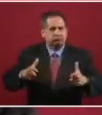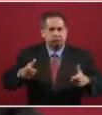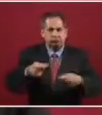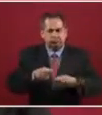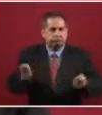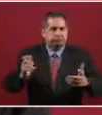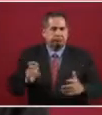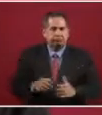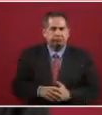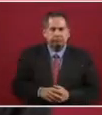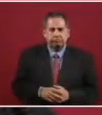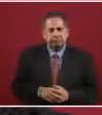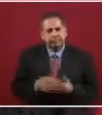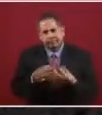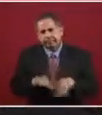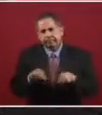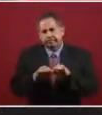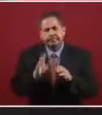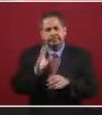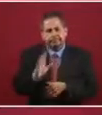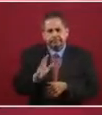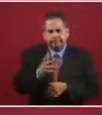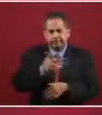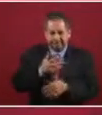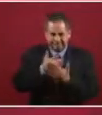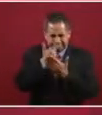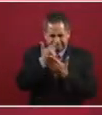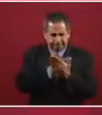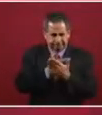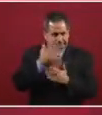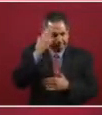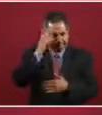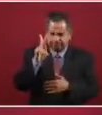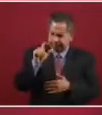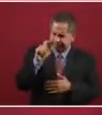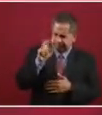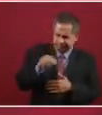programas. Lo importante es que ya tenemos el esquema general,